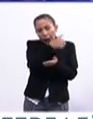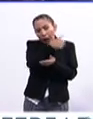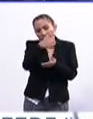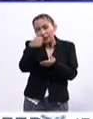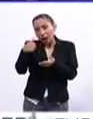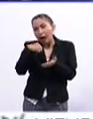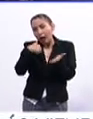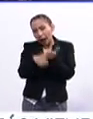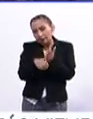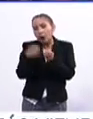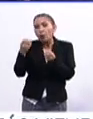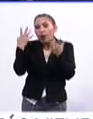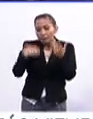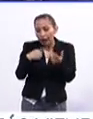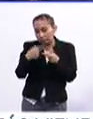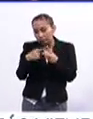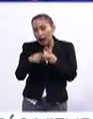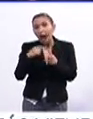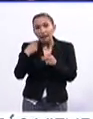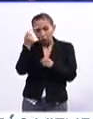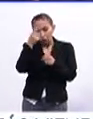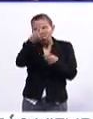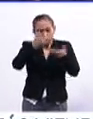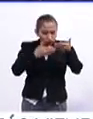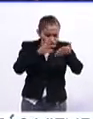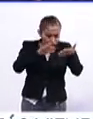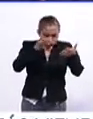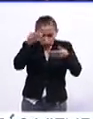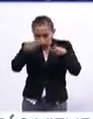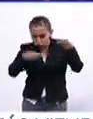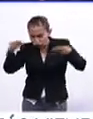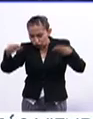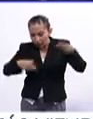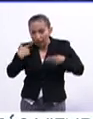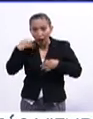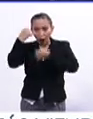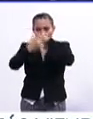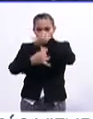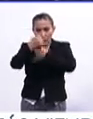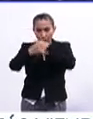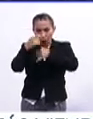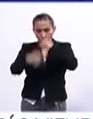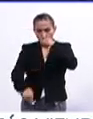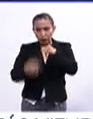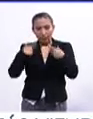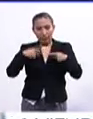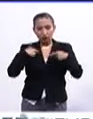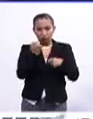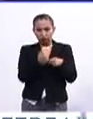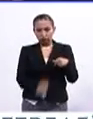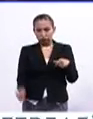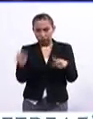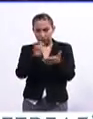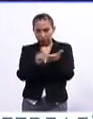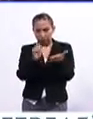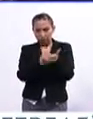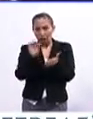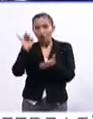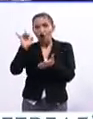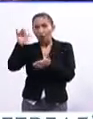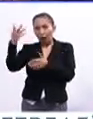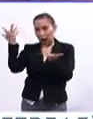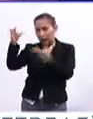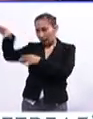una de las cartas que llegan. Hay filtros, por supuesto, para que al jurado final, que son escritores que selecciona el Fondo de